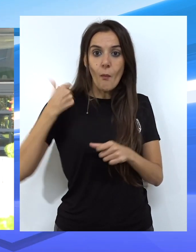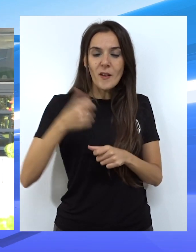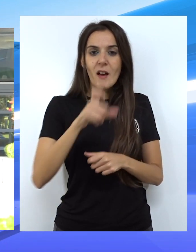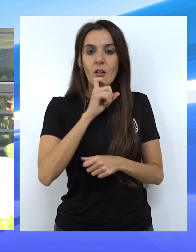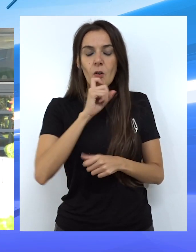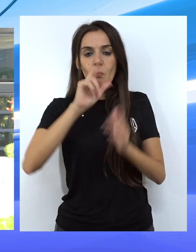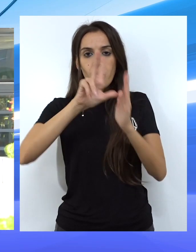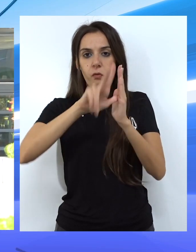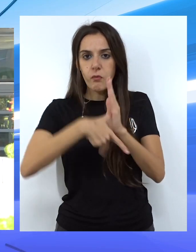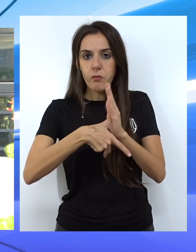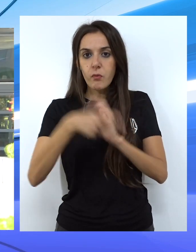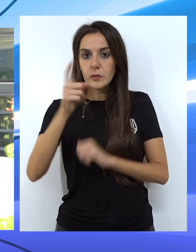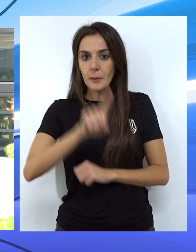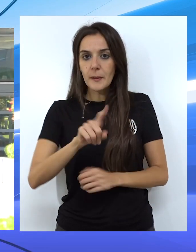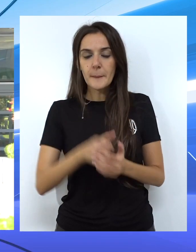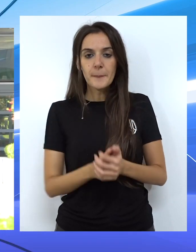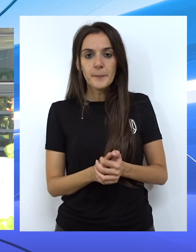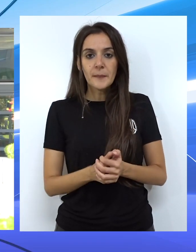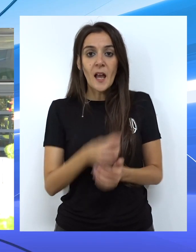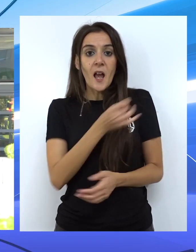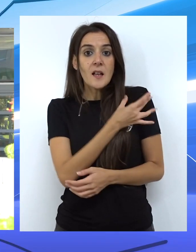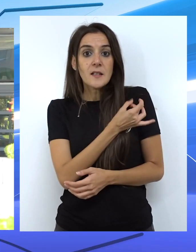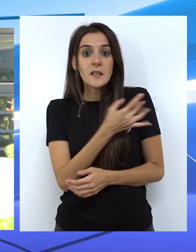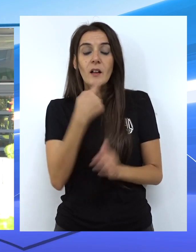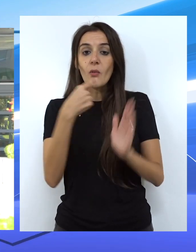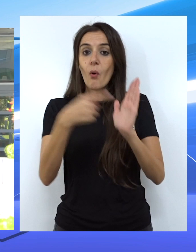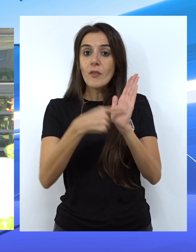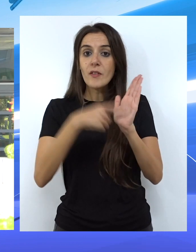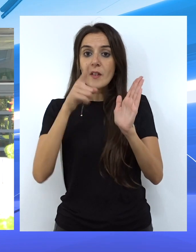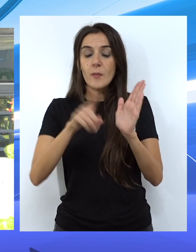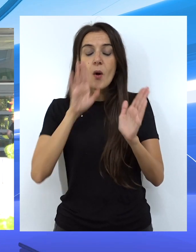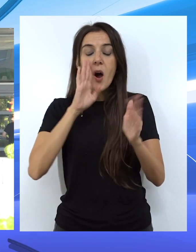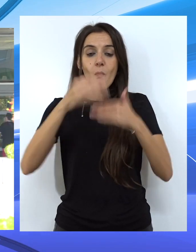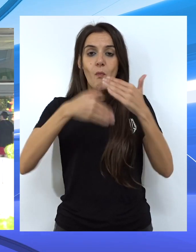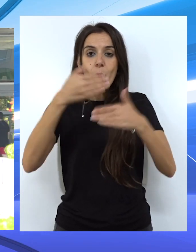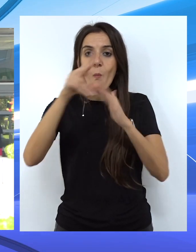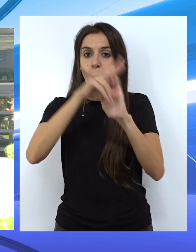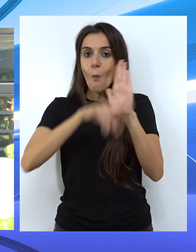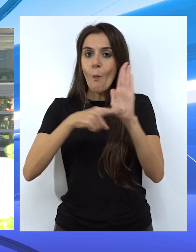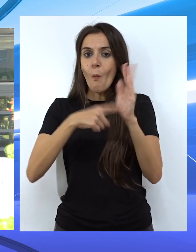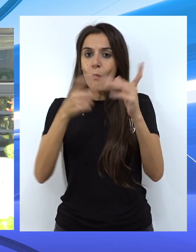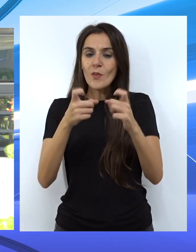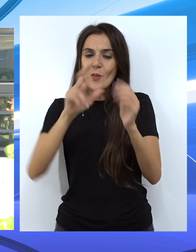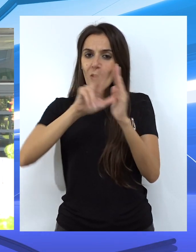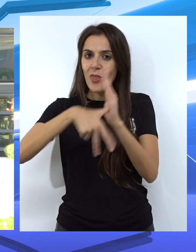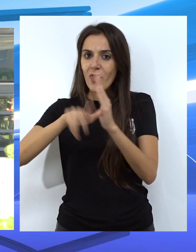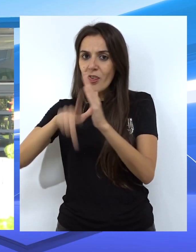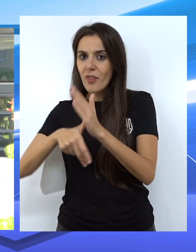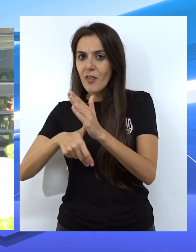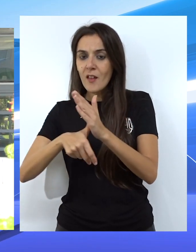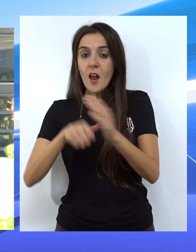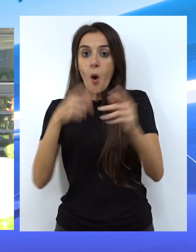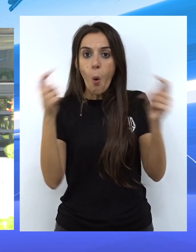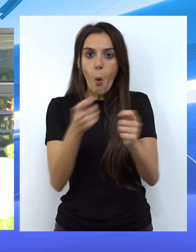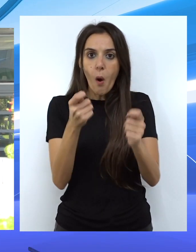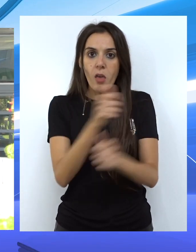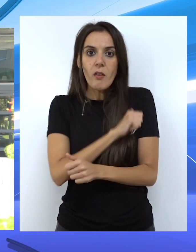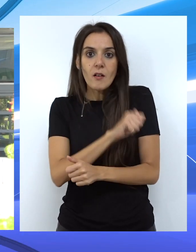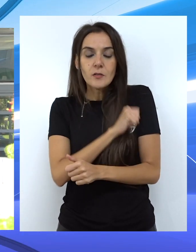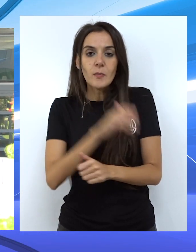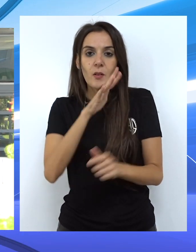el hospital son demasiado lentas por todo ello el sindicato afirma que estos procedimientos implican una demora en la espera de urgencias